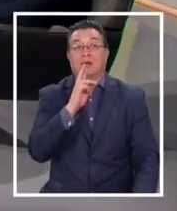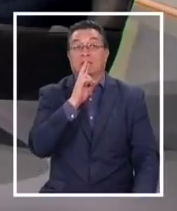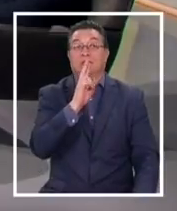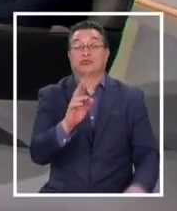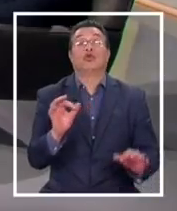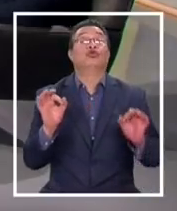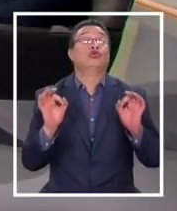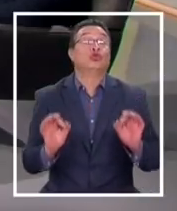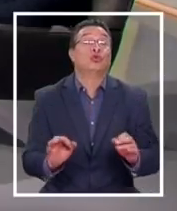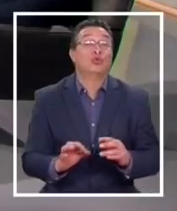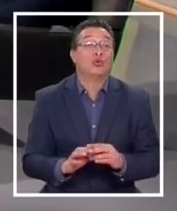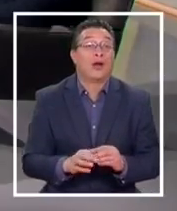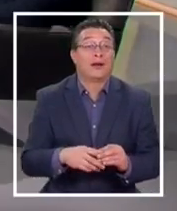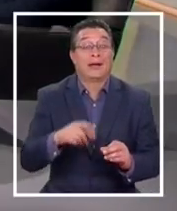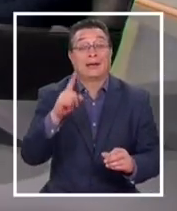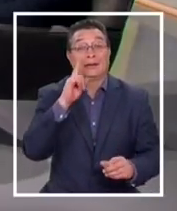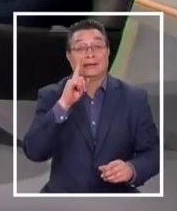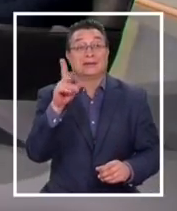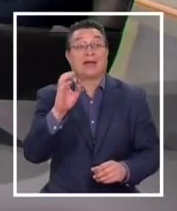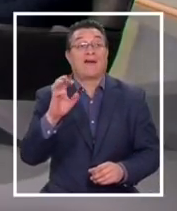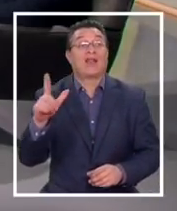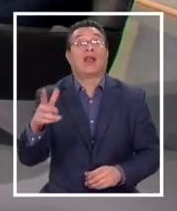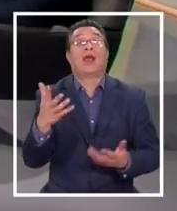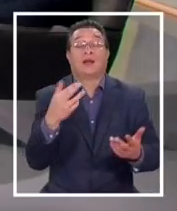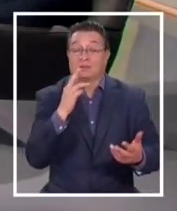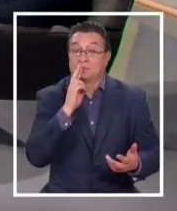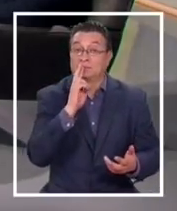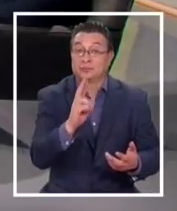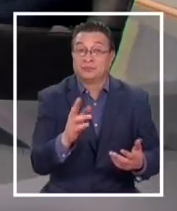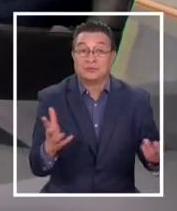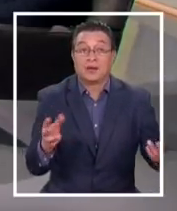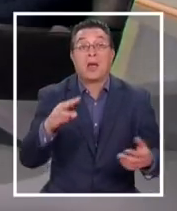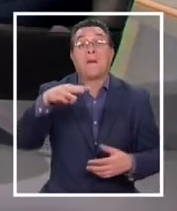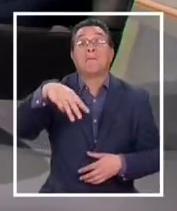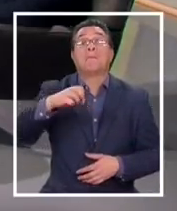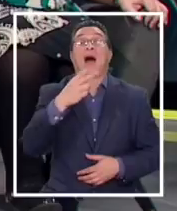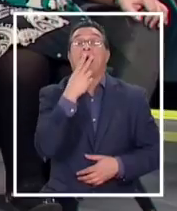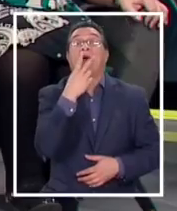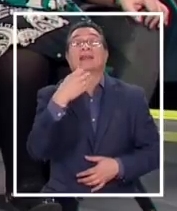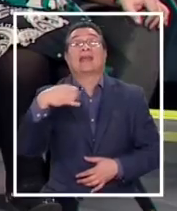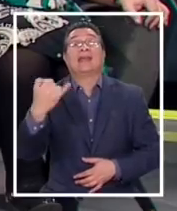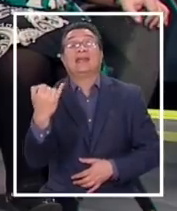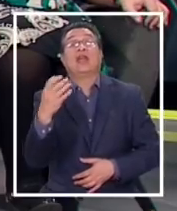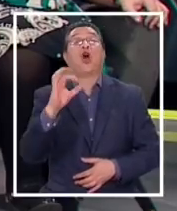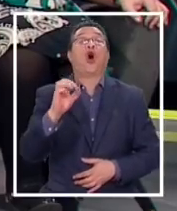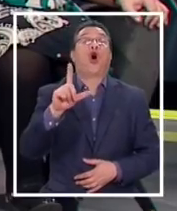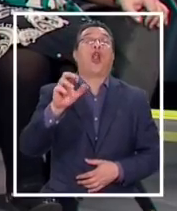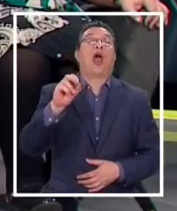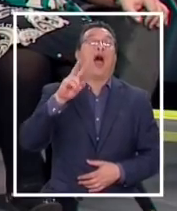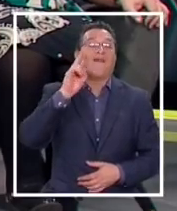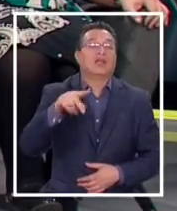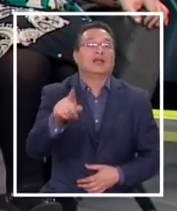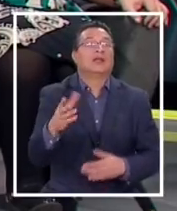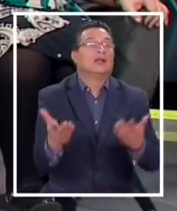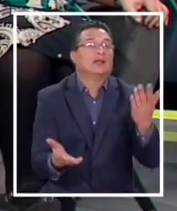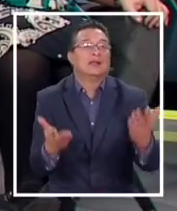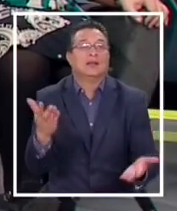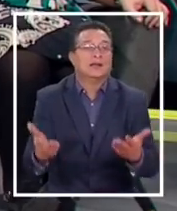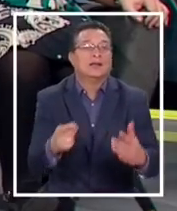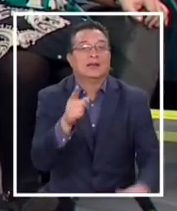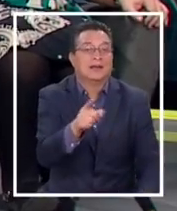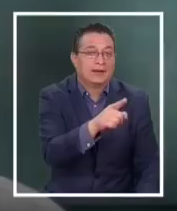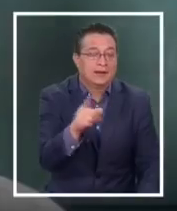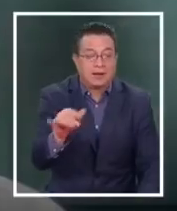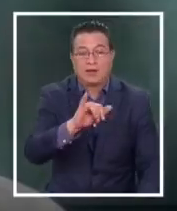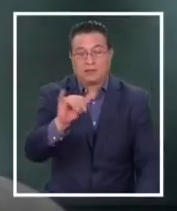Pero no, Isabel. Ya sea realista, Isabel Pla. Matei o Lavín. Matei o Lavín para Isabel Pla. Pero